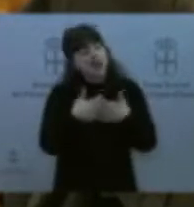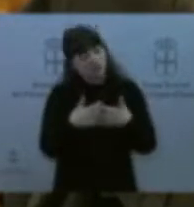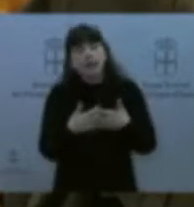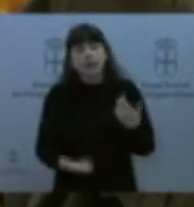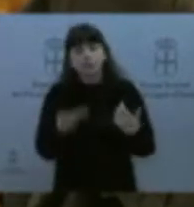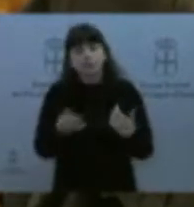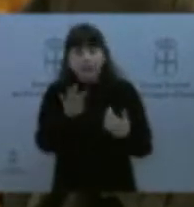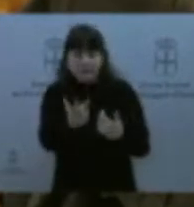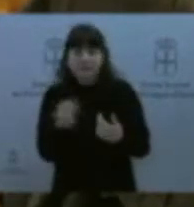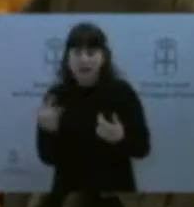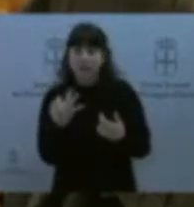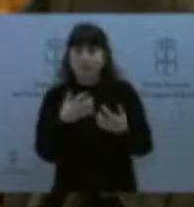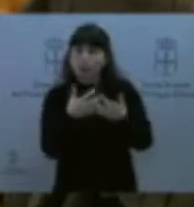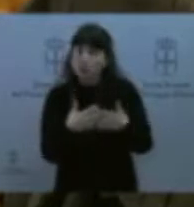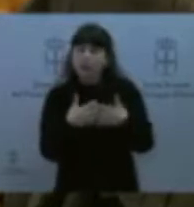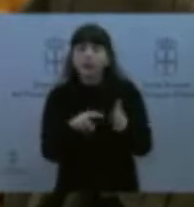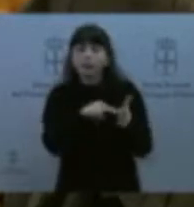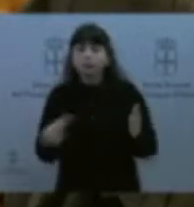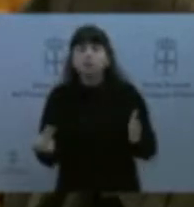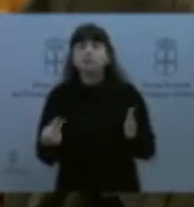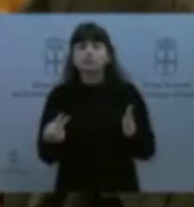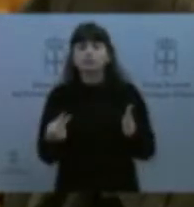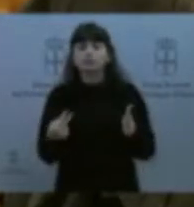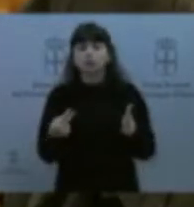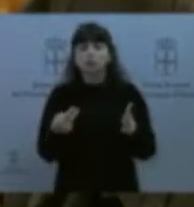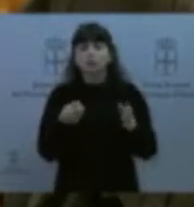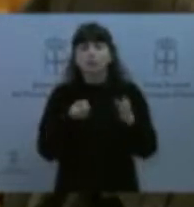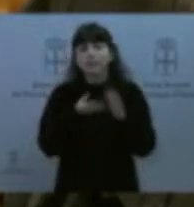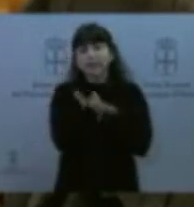con ventilación mecánica, y es verdad que la